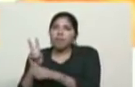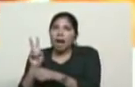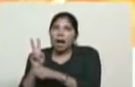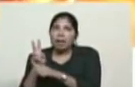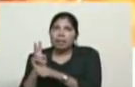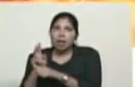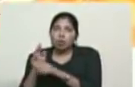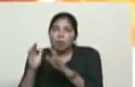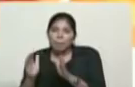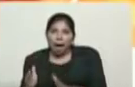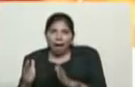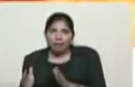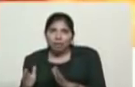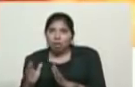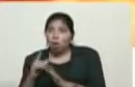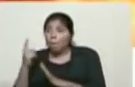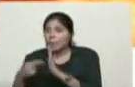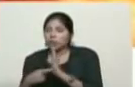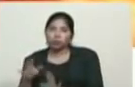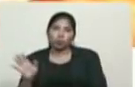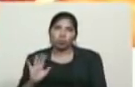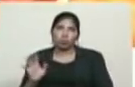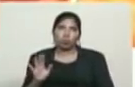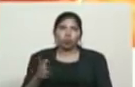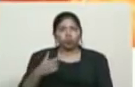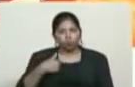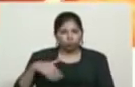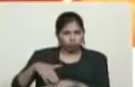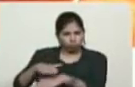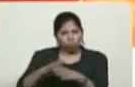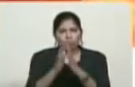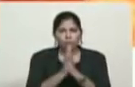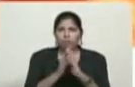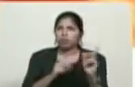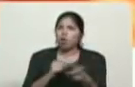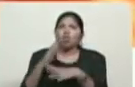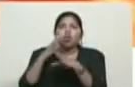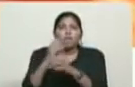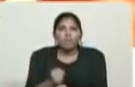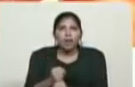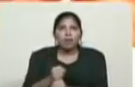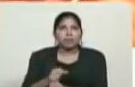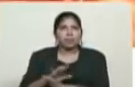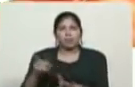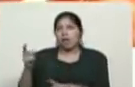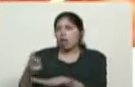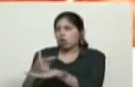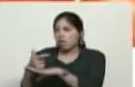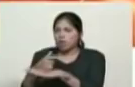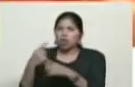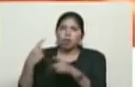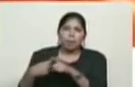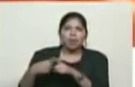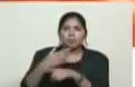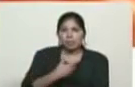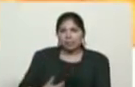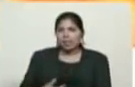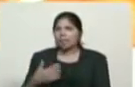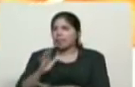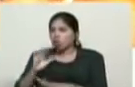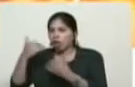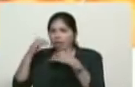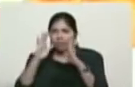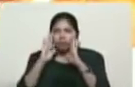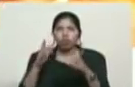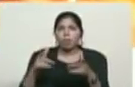confianza confianza al pueblo que aquí está su presidente nicolás maduro en el gobierno bolivariano atendiendo esta situación